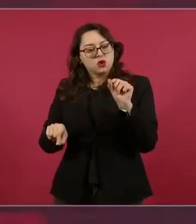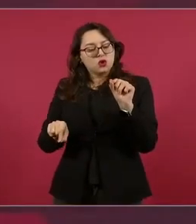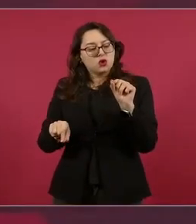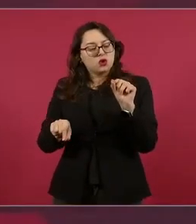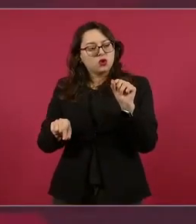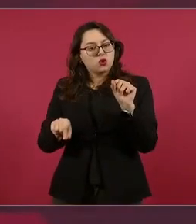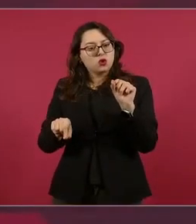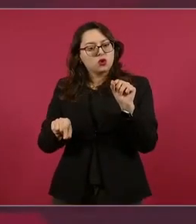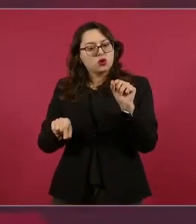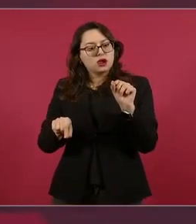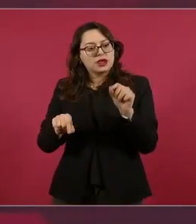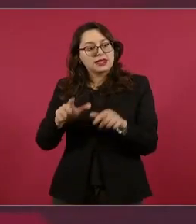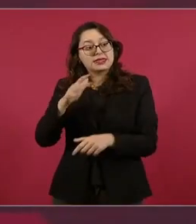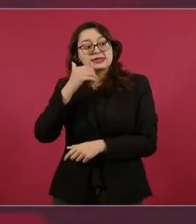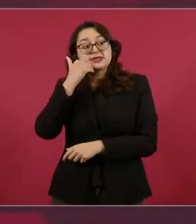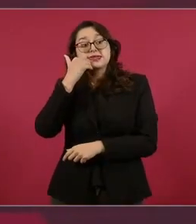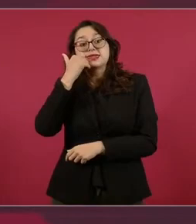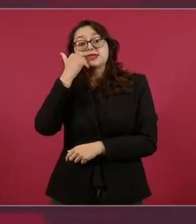República